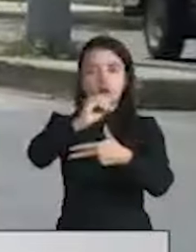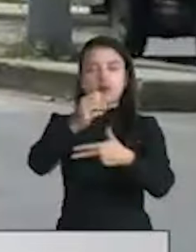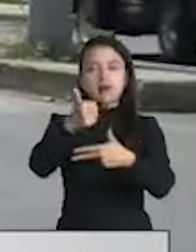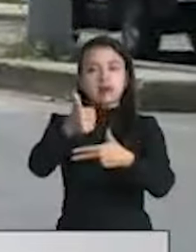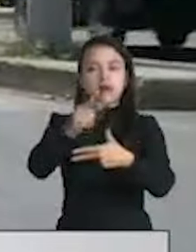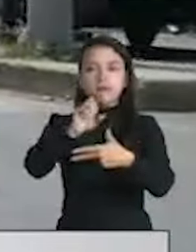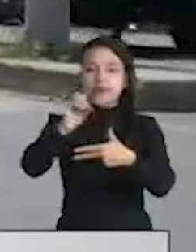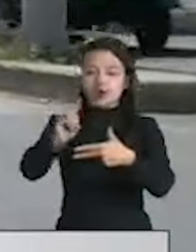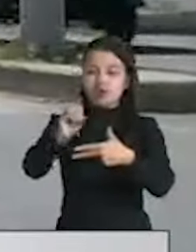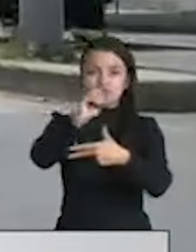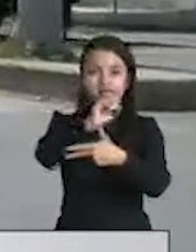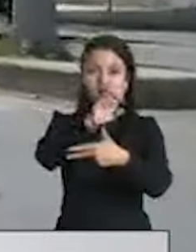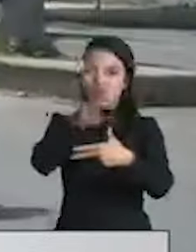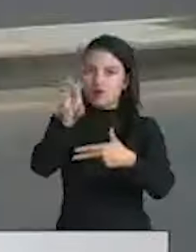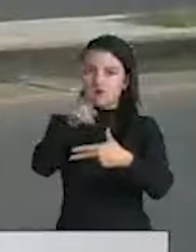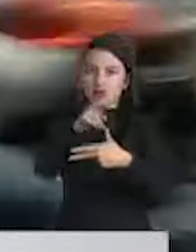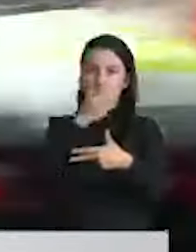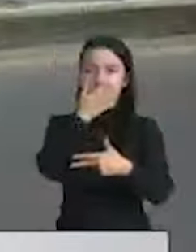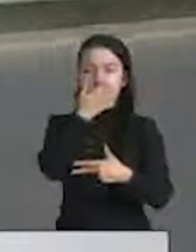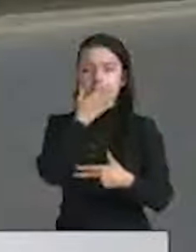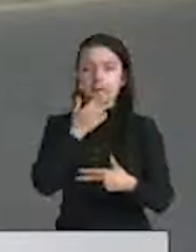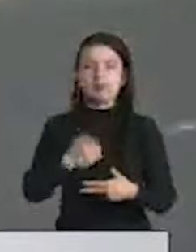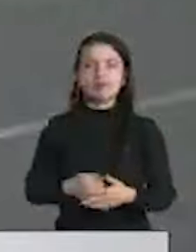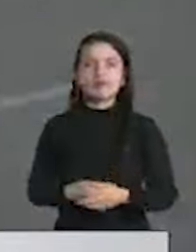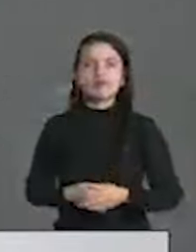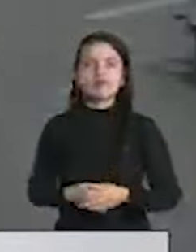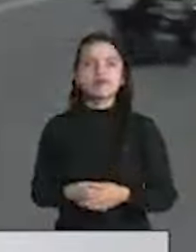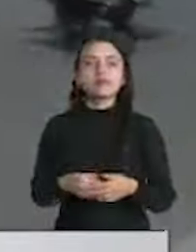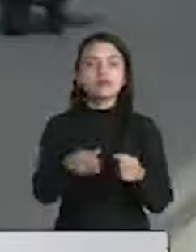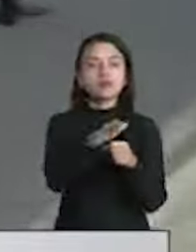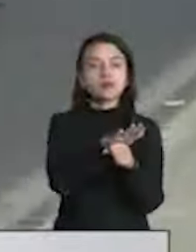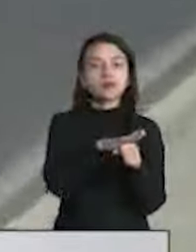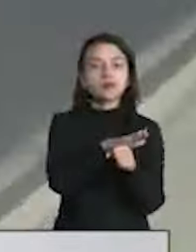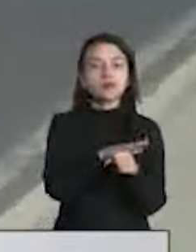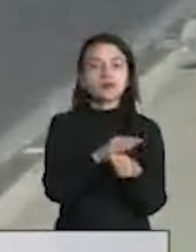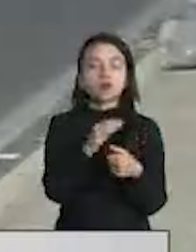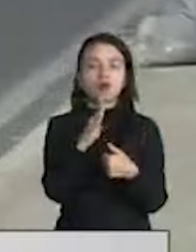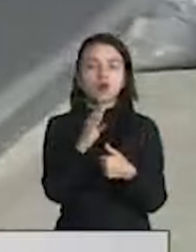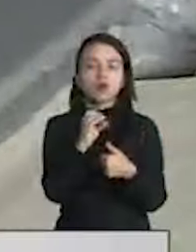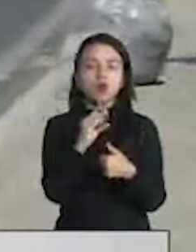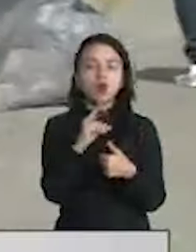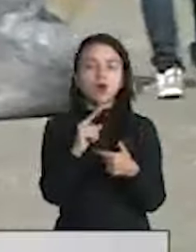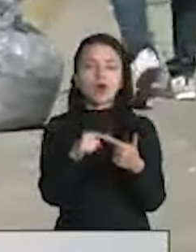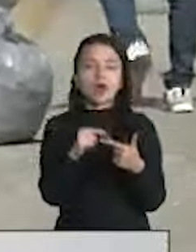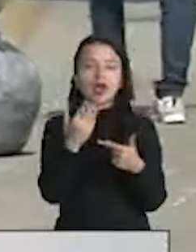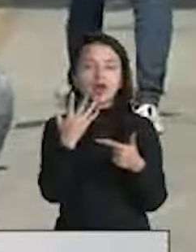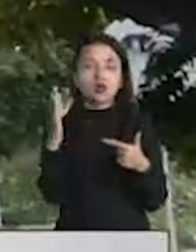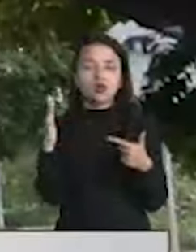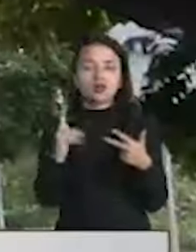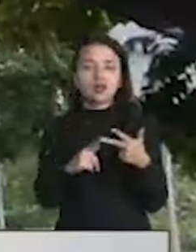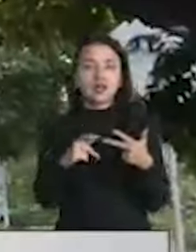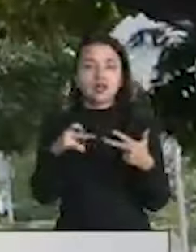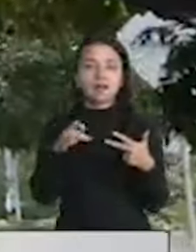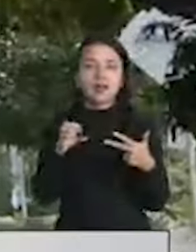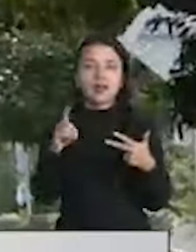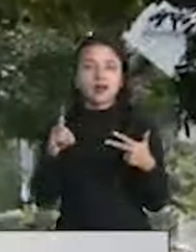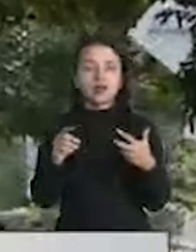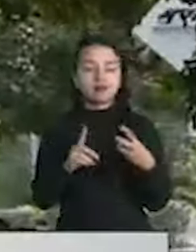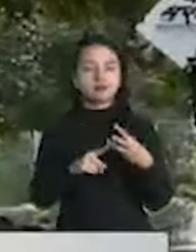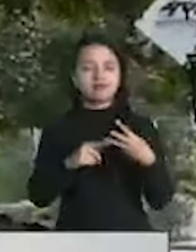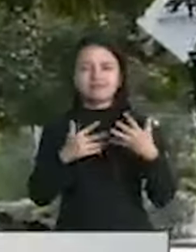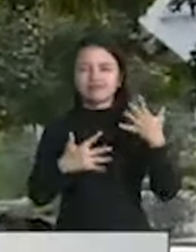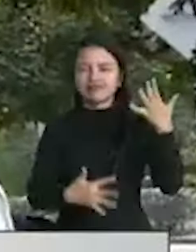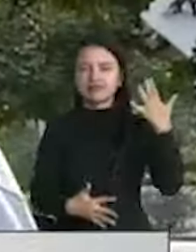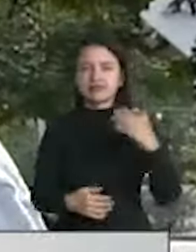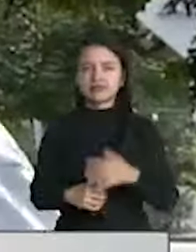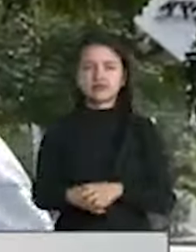barrios en total, dentro de los cuales también se encuentra Manga, Boca Grande, El Bosque, Pie de la Popa, entre otros. La medida está excelente